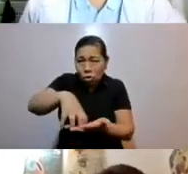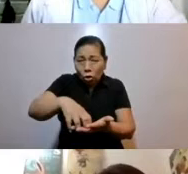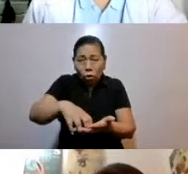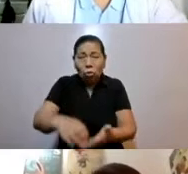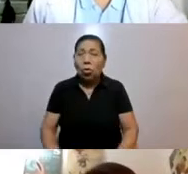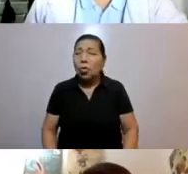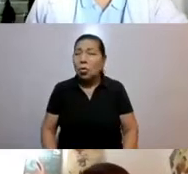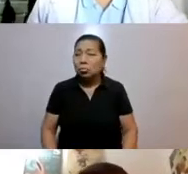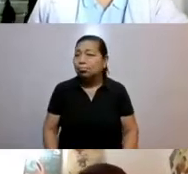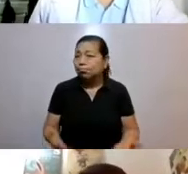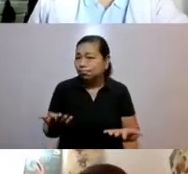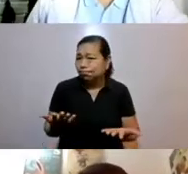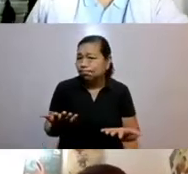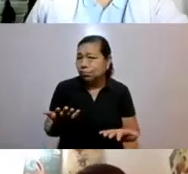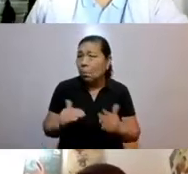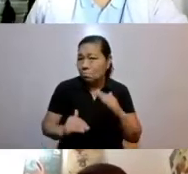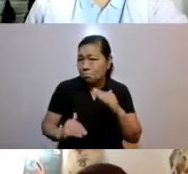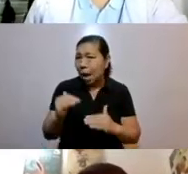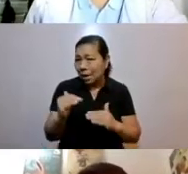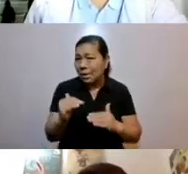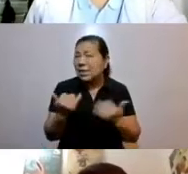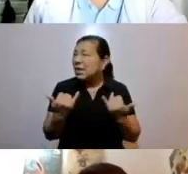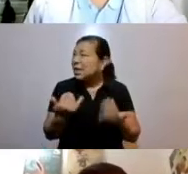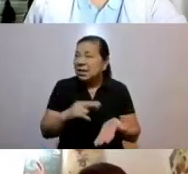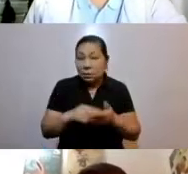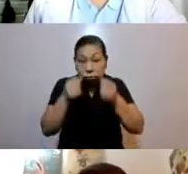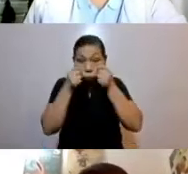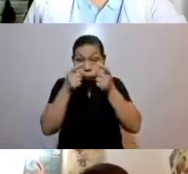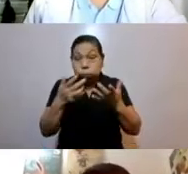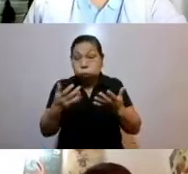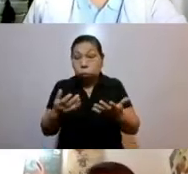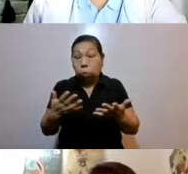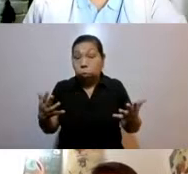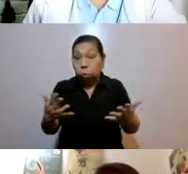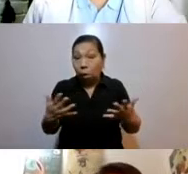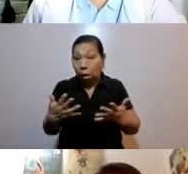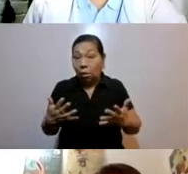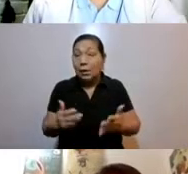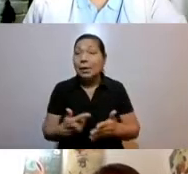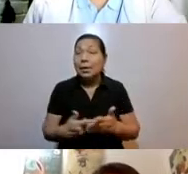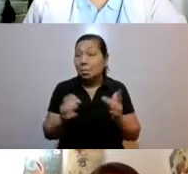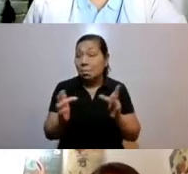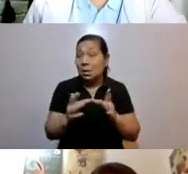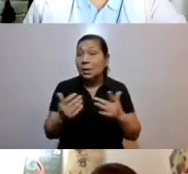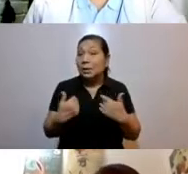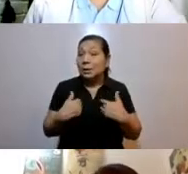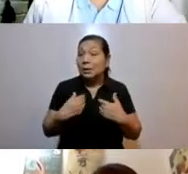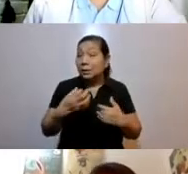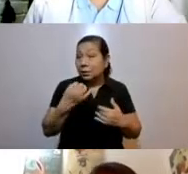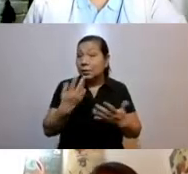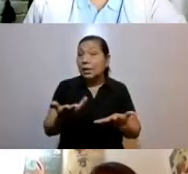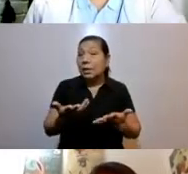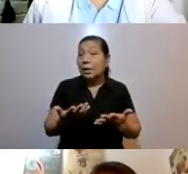general eran elevadas. Eso sorprendió a muchos y es por eso que el impacto que ha tenido la medicación